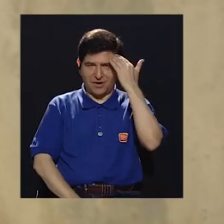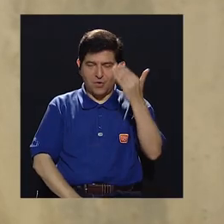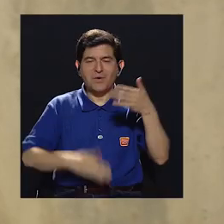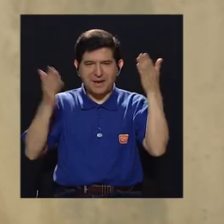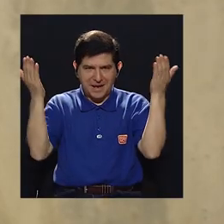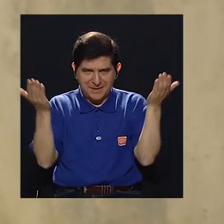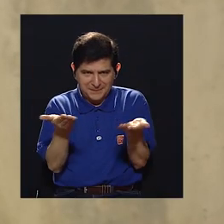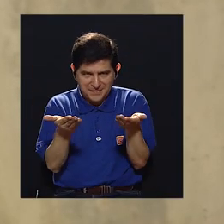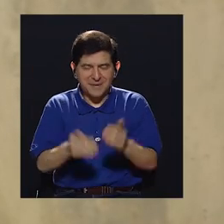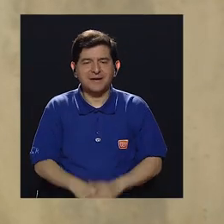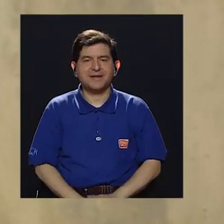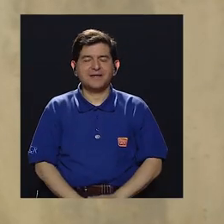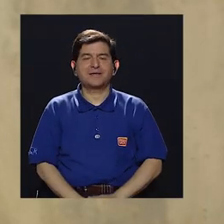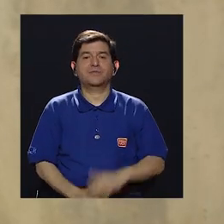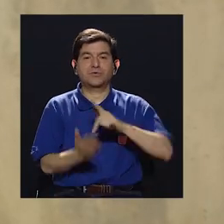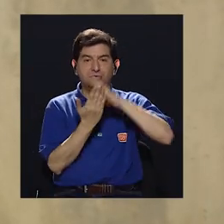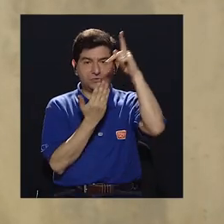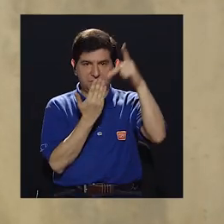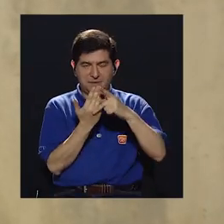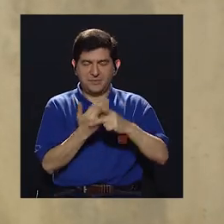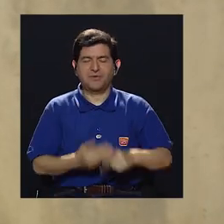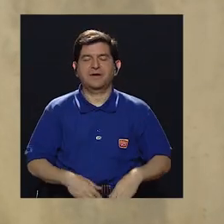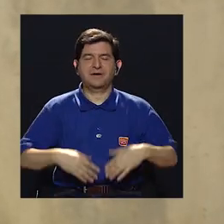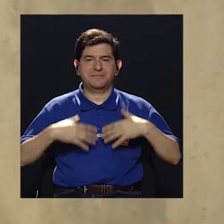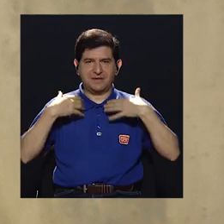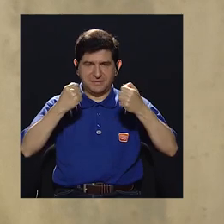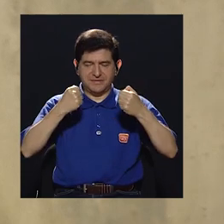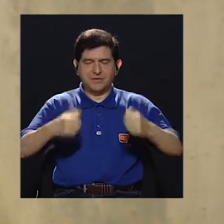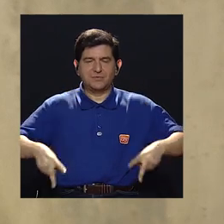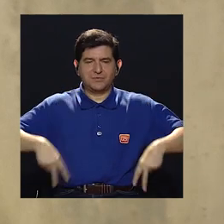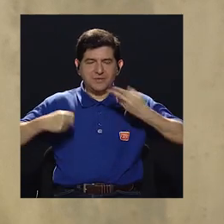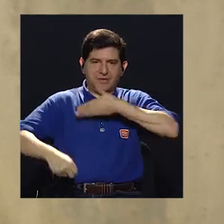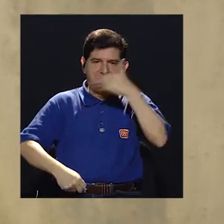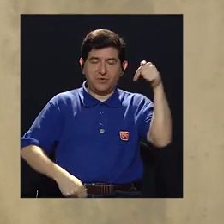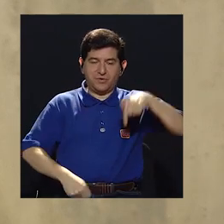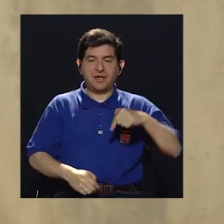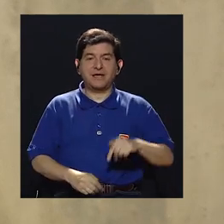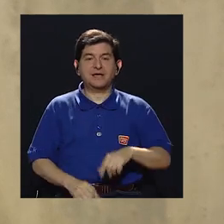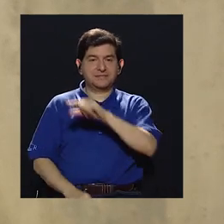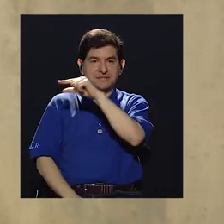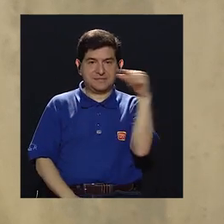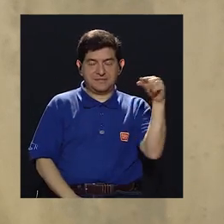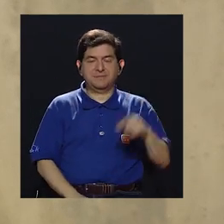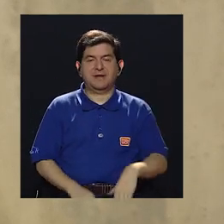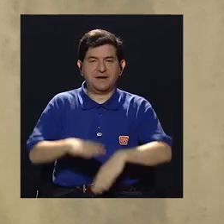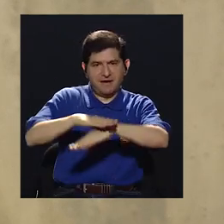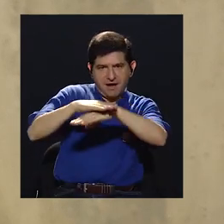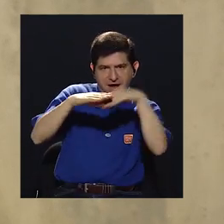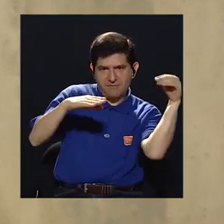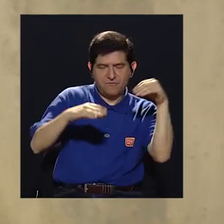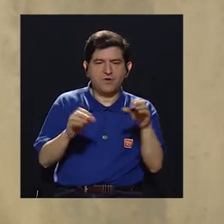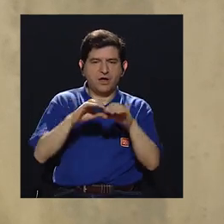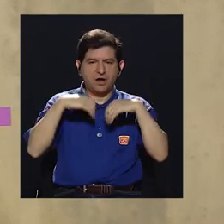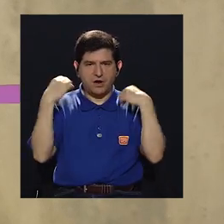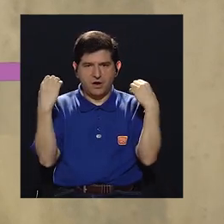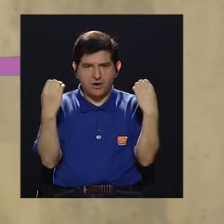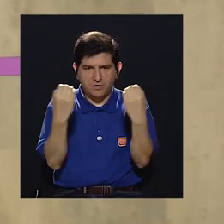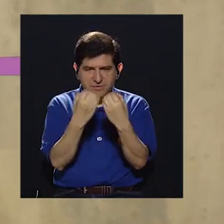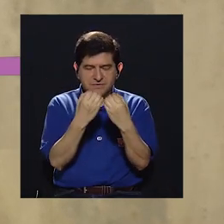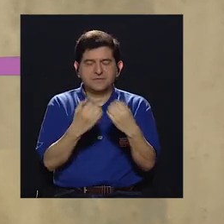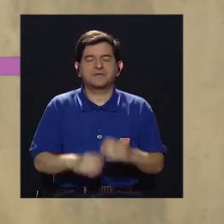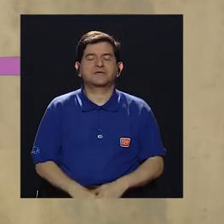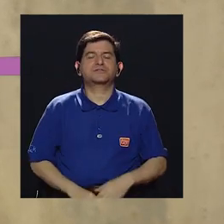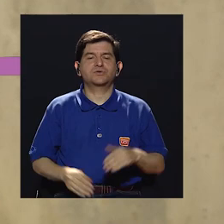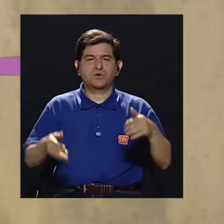Hola, ¿qué tal? Bienvenidos y bienvenidas a su telerrevista Vivir Mejor. Esta semana, acompañándolos desde las afueras de la Organización para